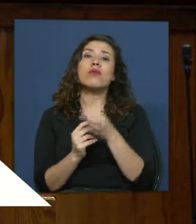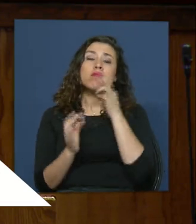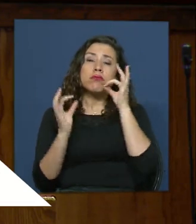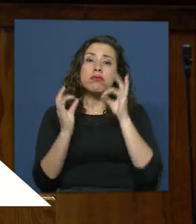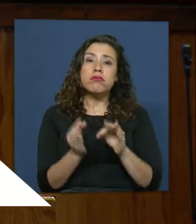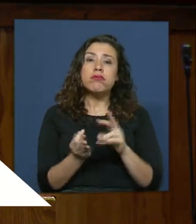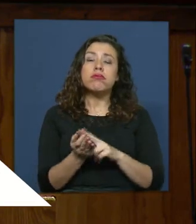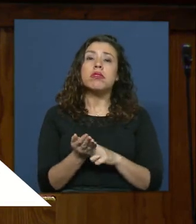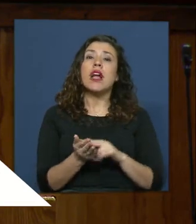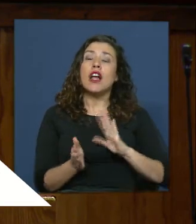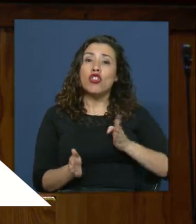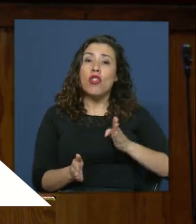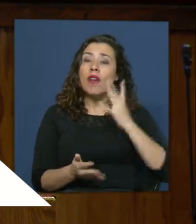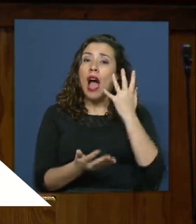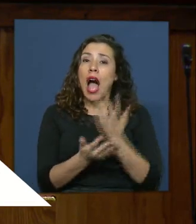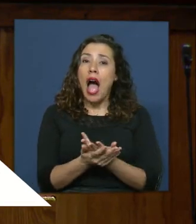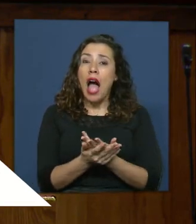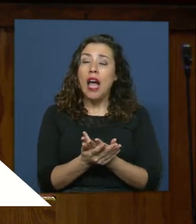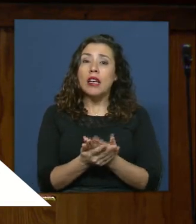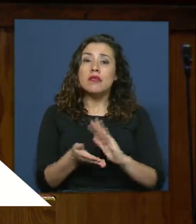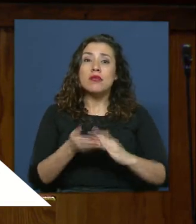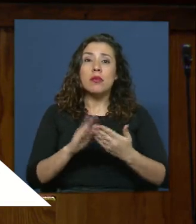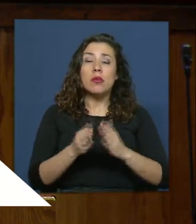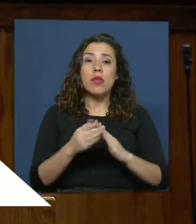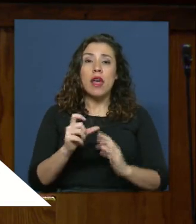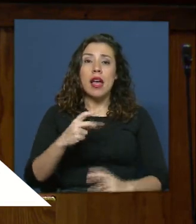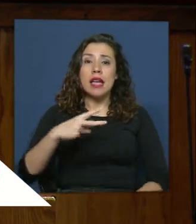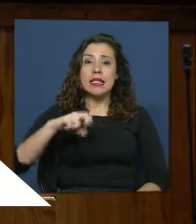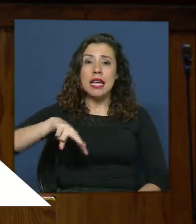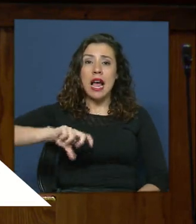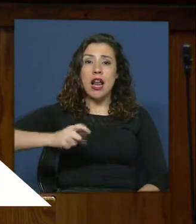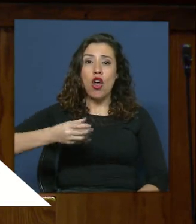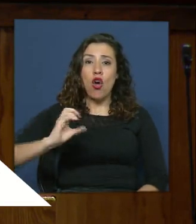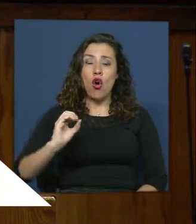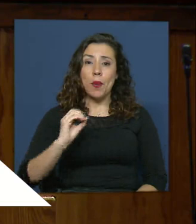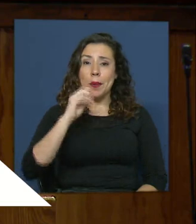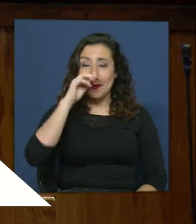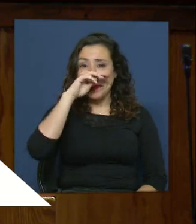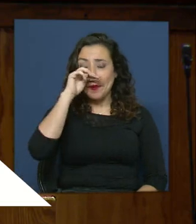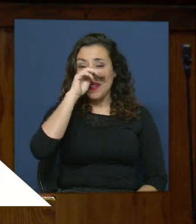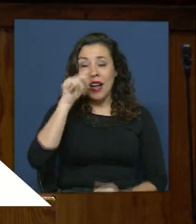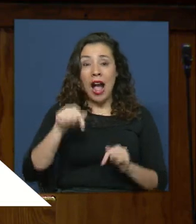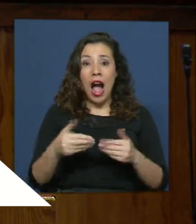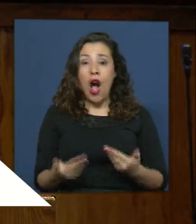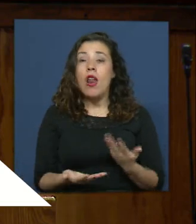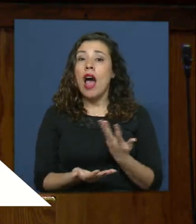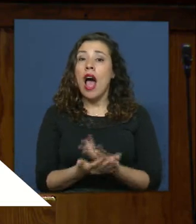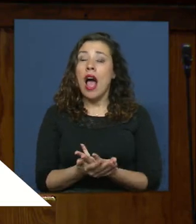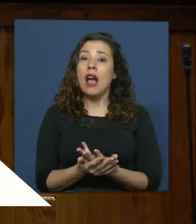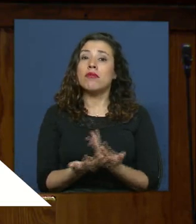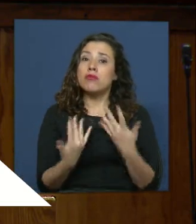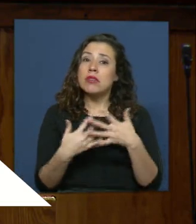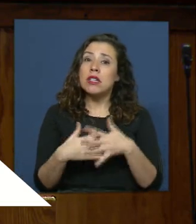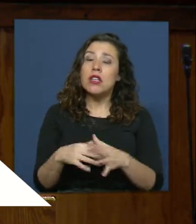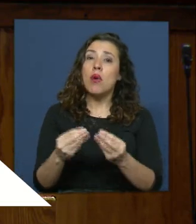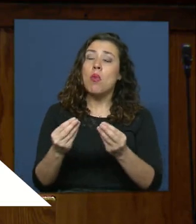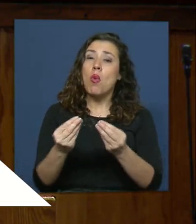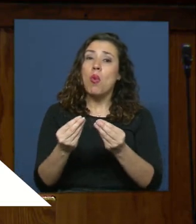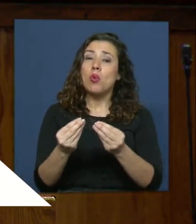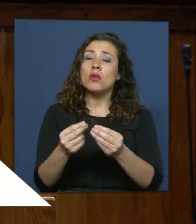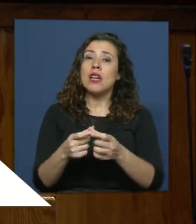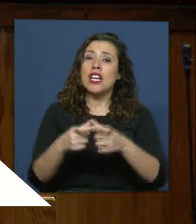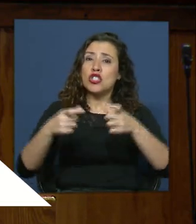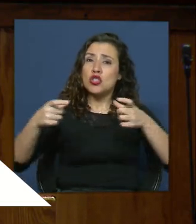la supervivencia del pueblo chango. Es así que hoy los changos están integrados a grandes ciudades,